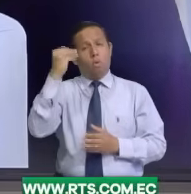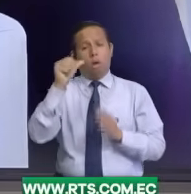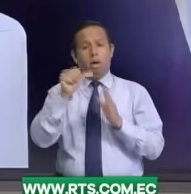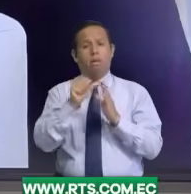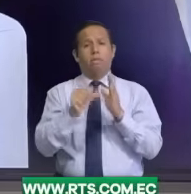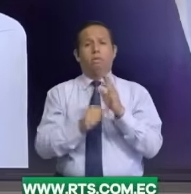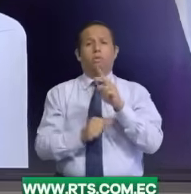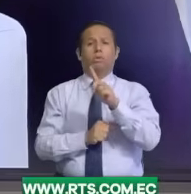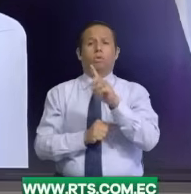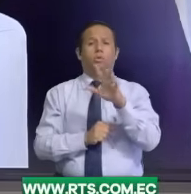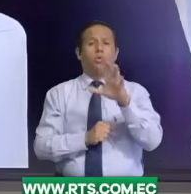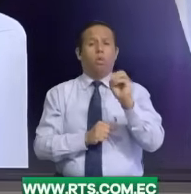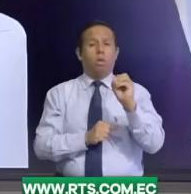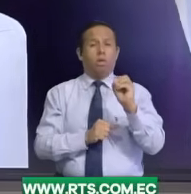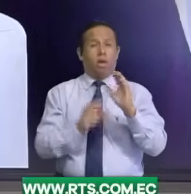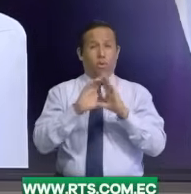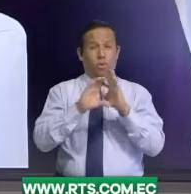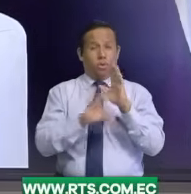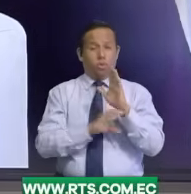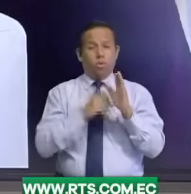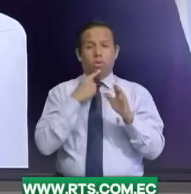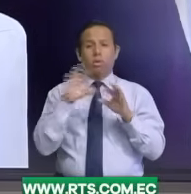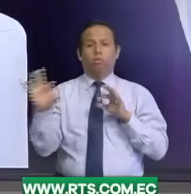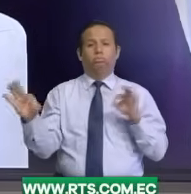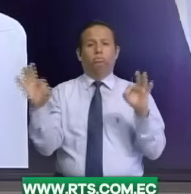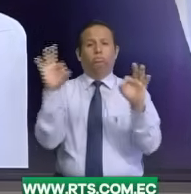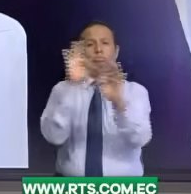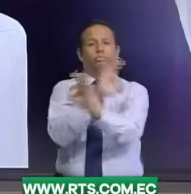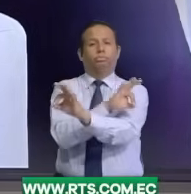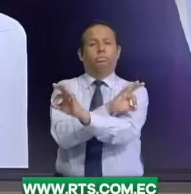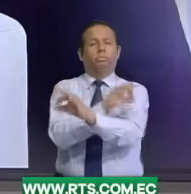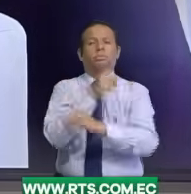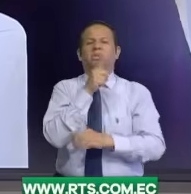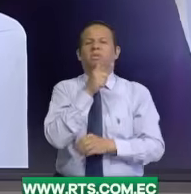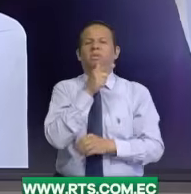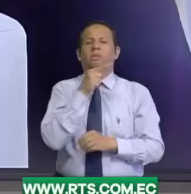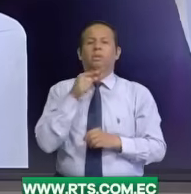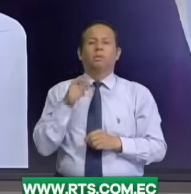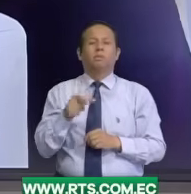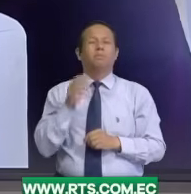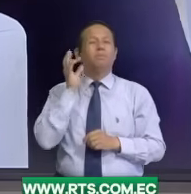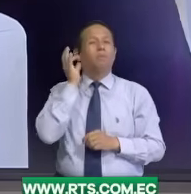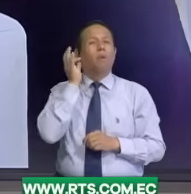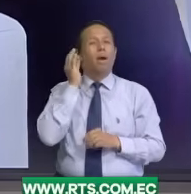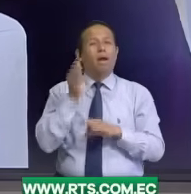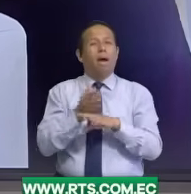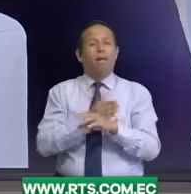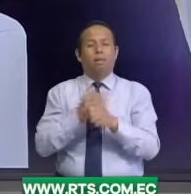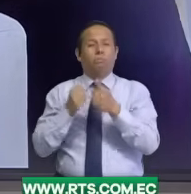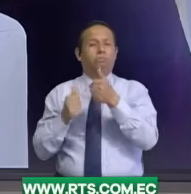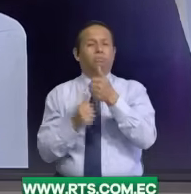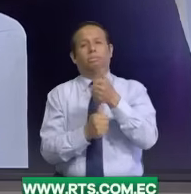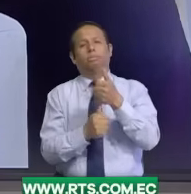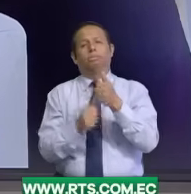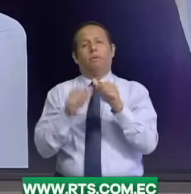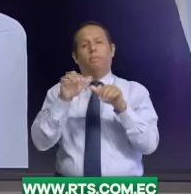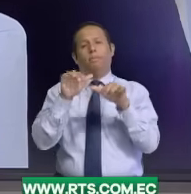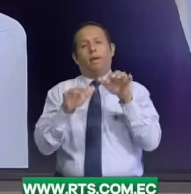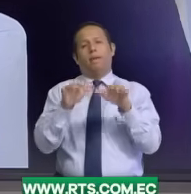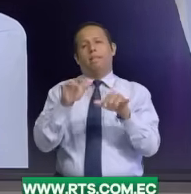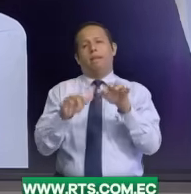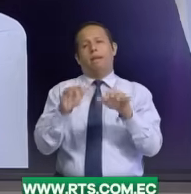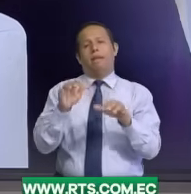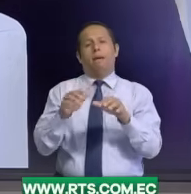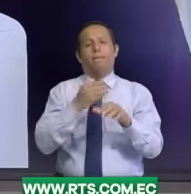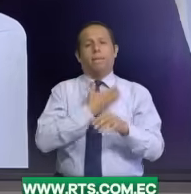Constitución y nombró a su reemplazo temporal. Se trata de quien se venía desempeñando como titular